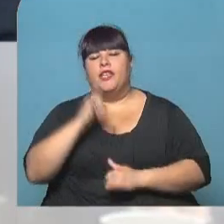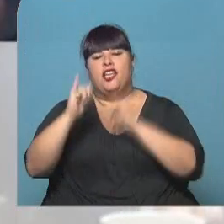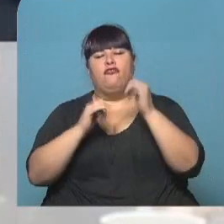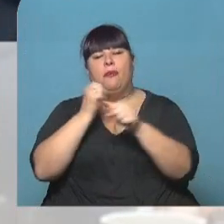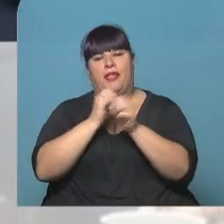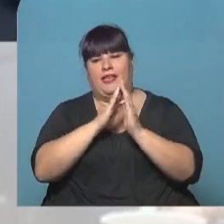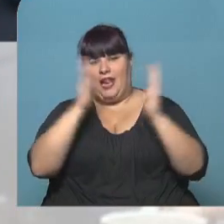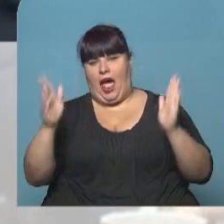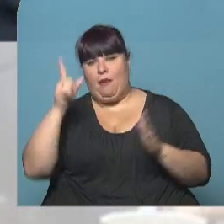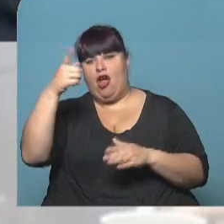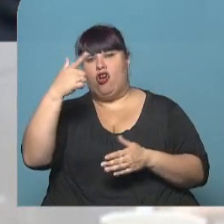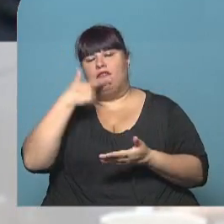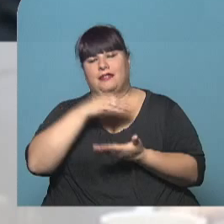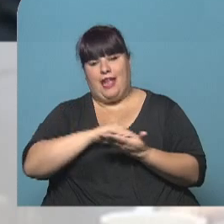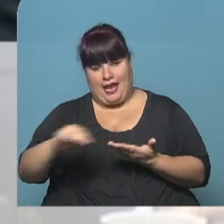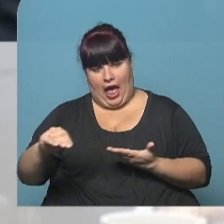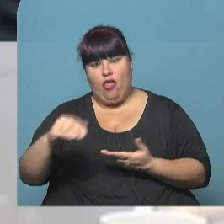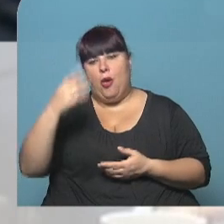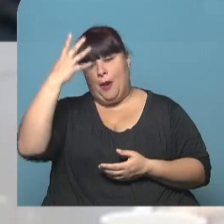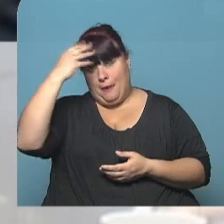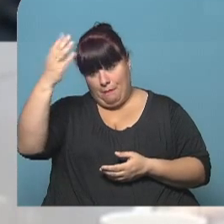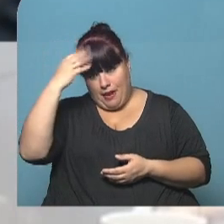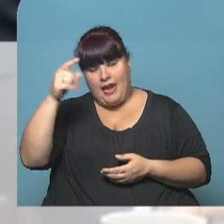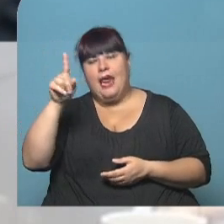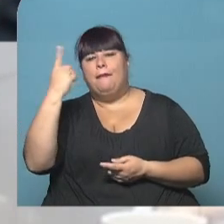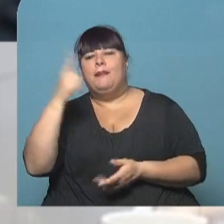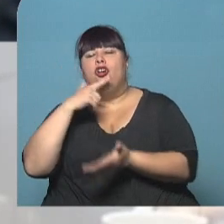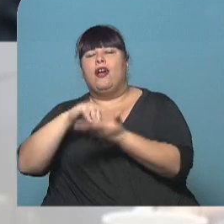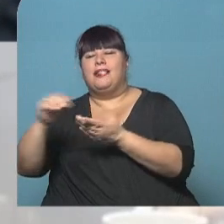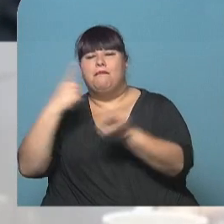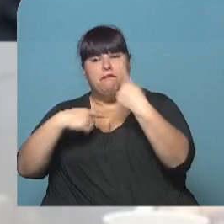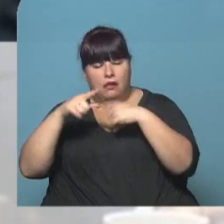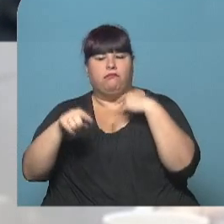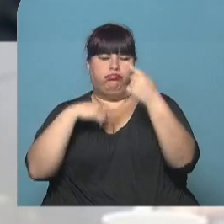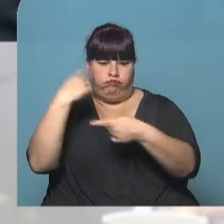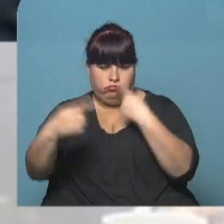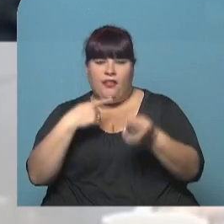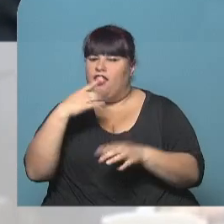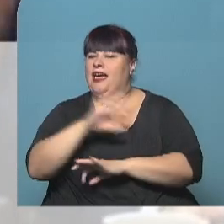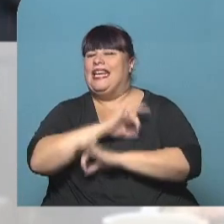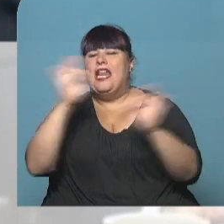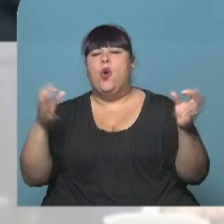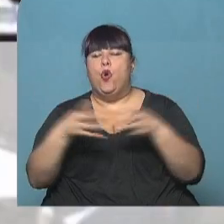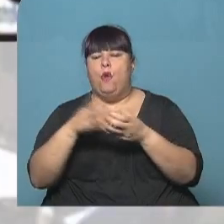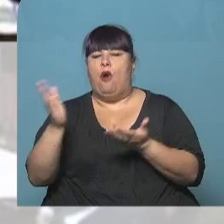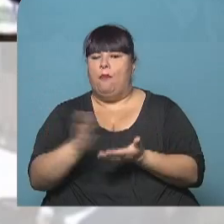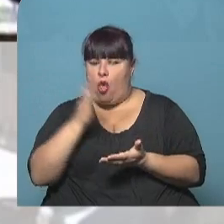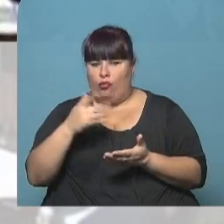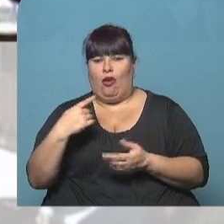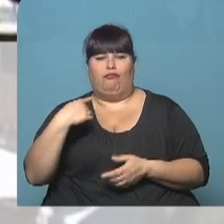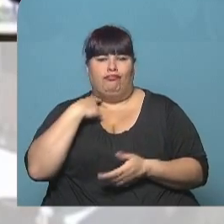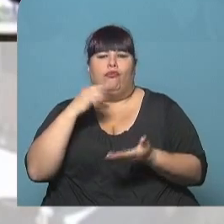Informe de gestión en el Senado. Marcos Peña contestó preguntas de los legisladores y dijo que ningún sector productivo se